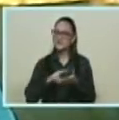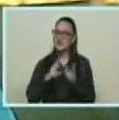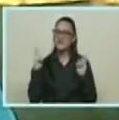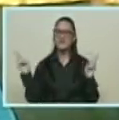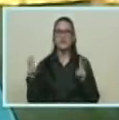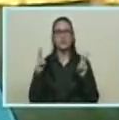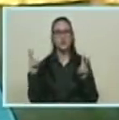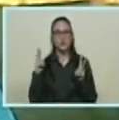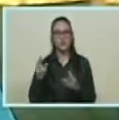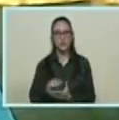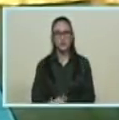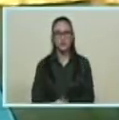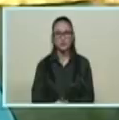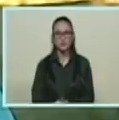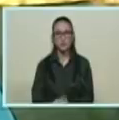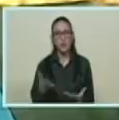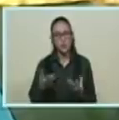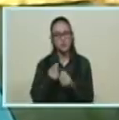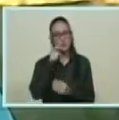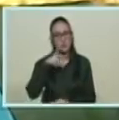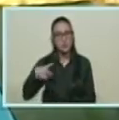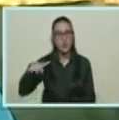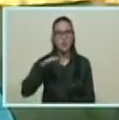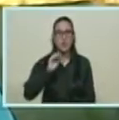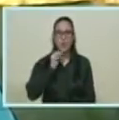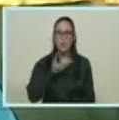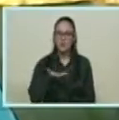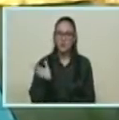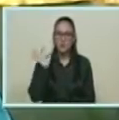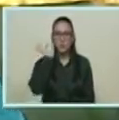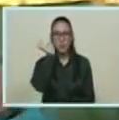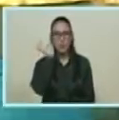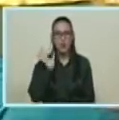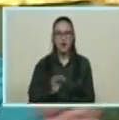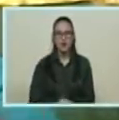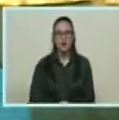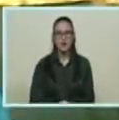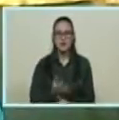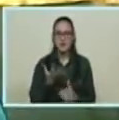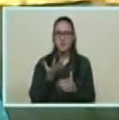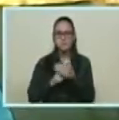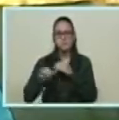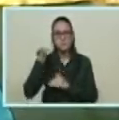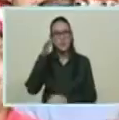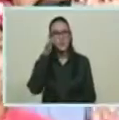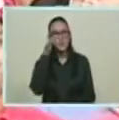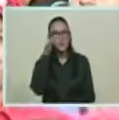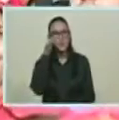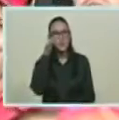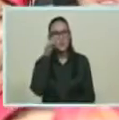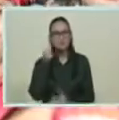victorioso con el pueblo, con la juventud, con las mujeres. Parto humanizado nació.